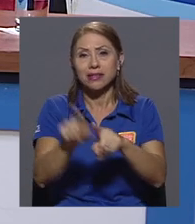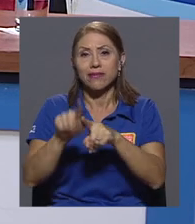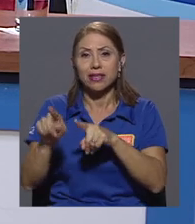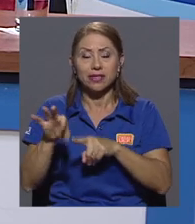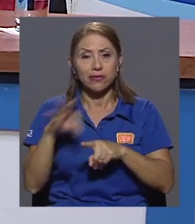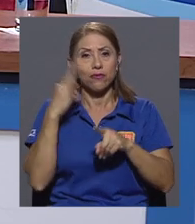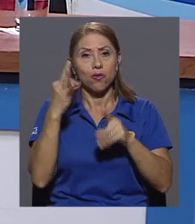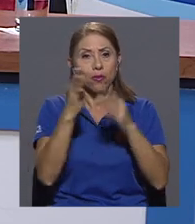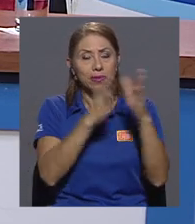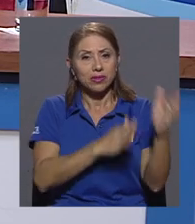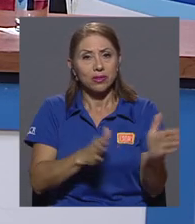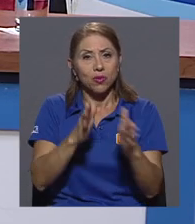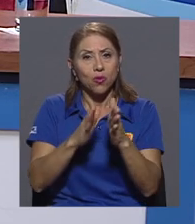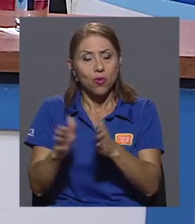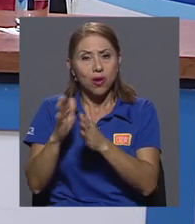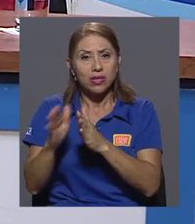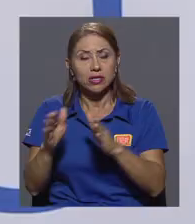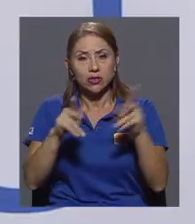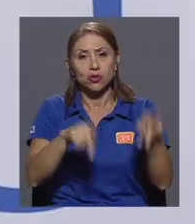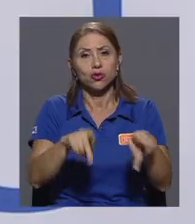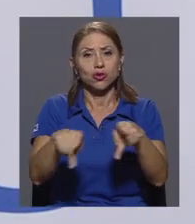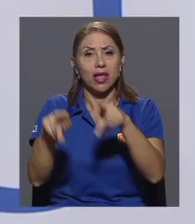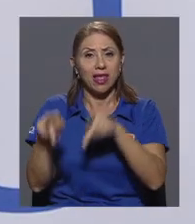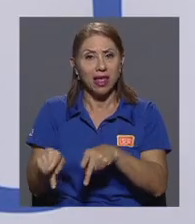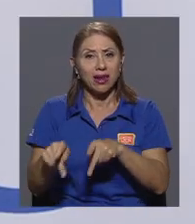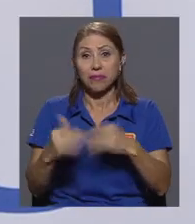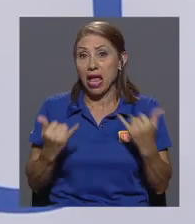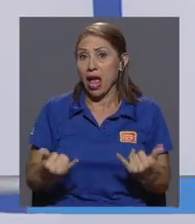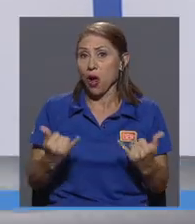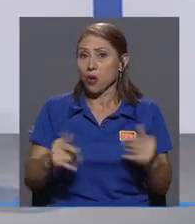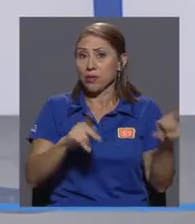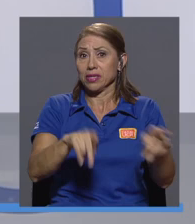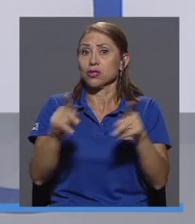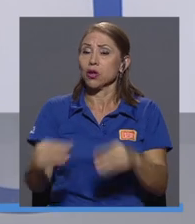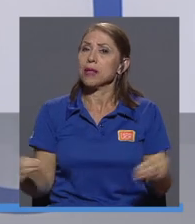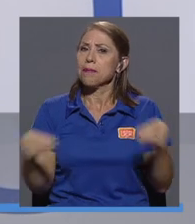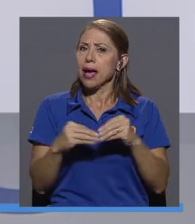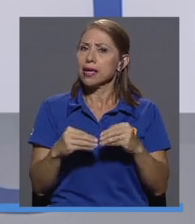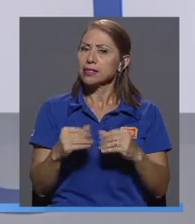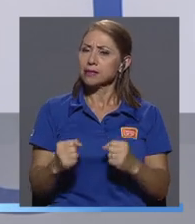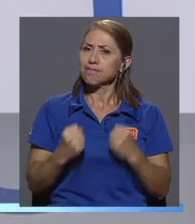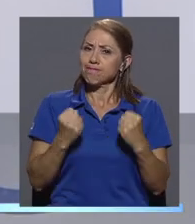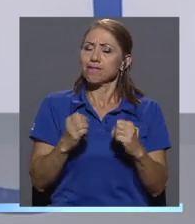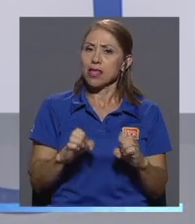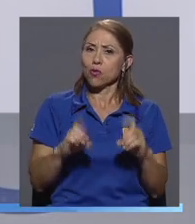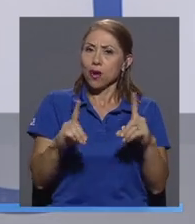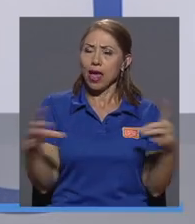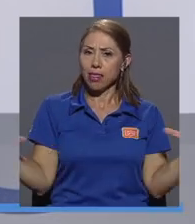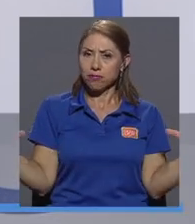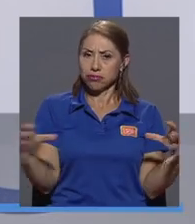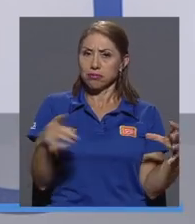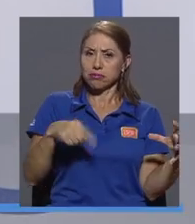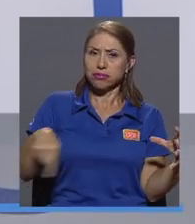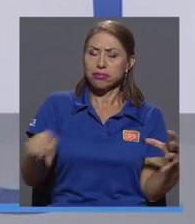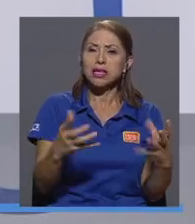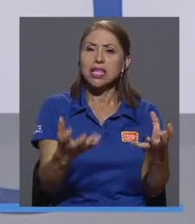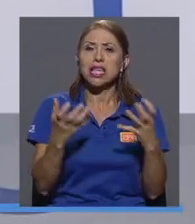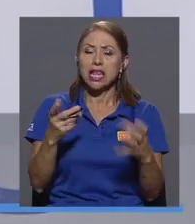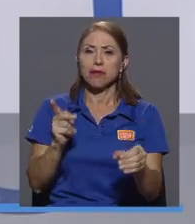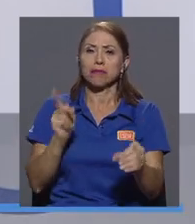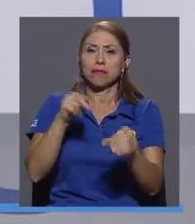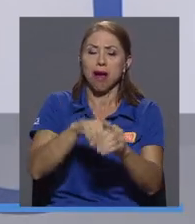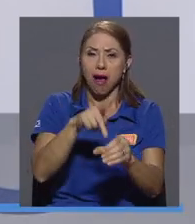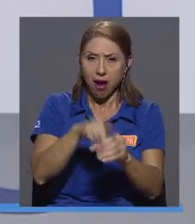ciudadana digamos una ciudadanía mucho más robusta diría yo mucho más educada quiere intervenir de alguna